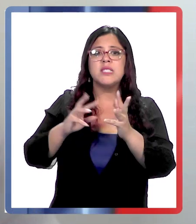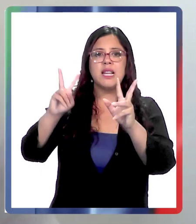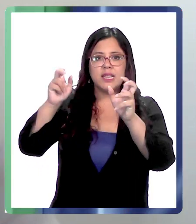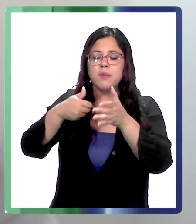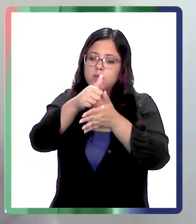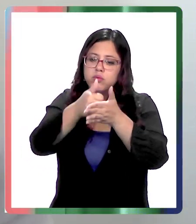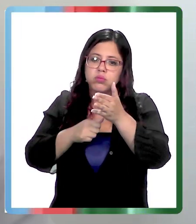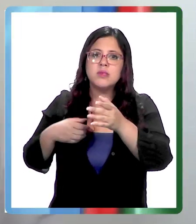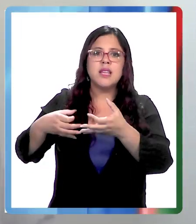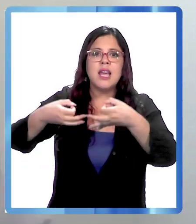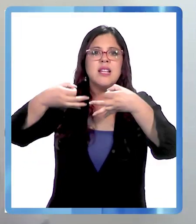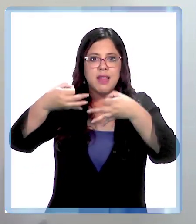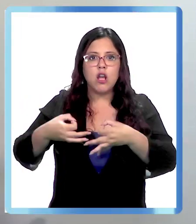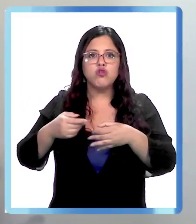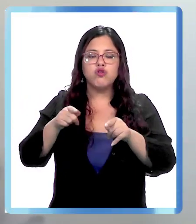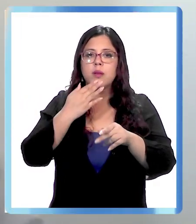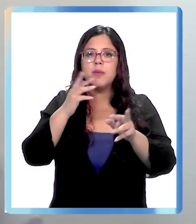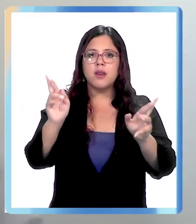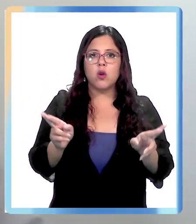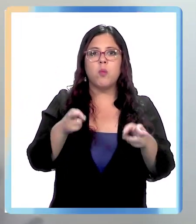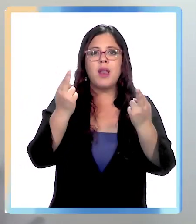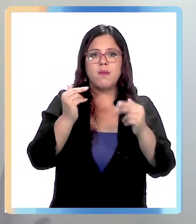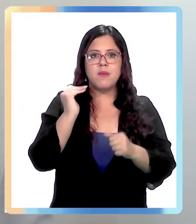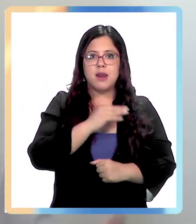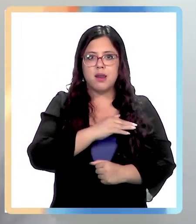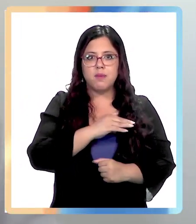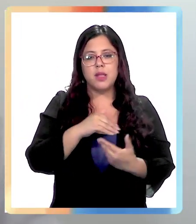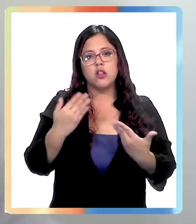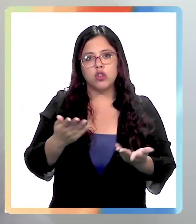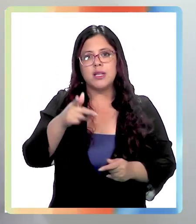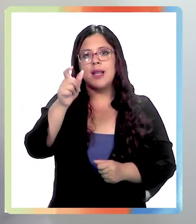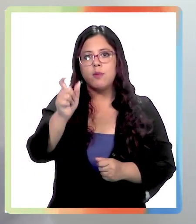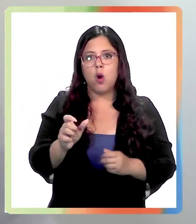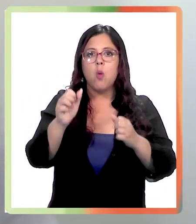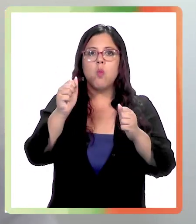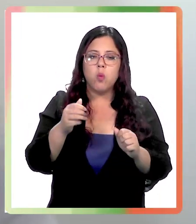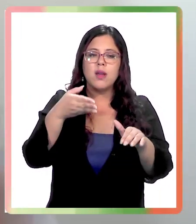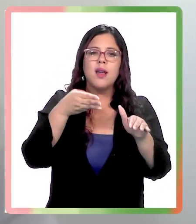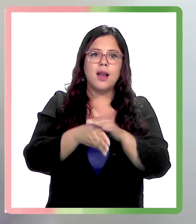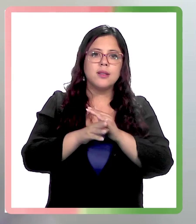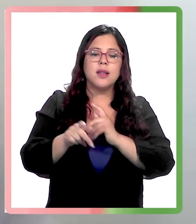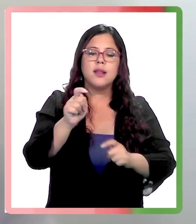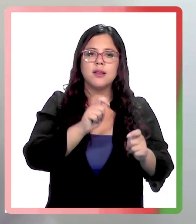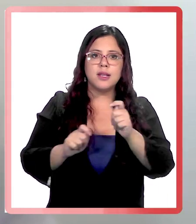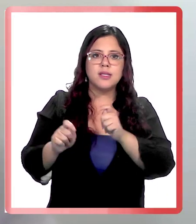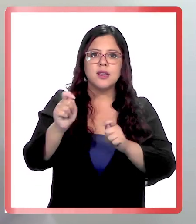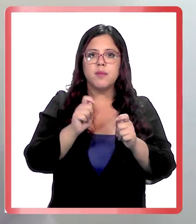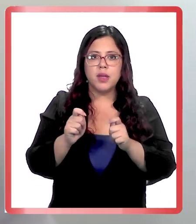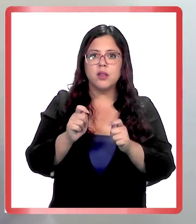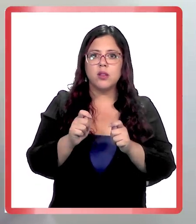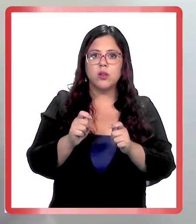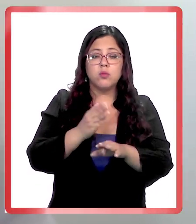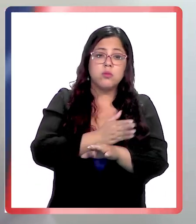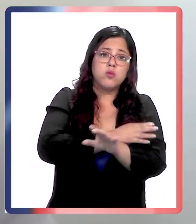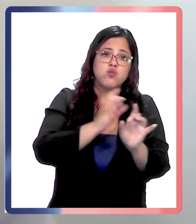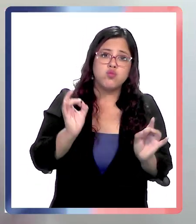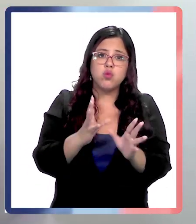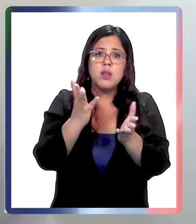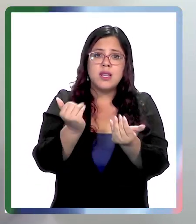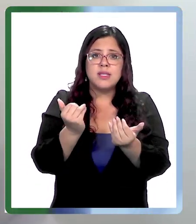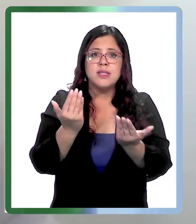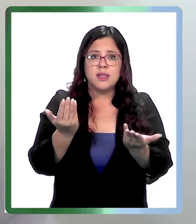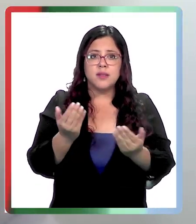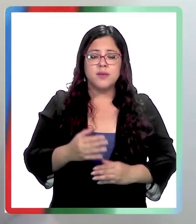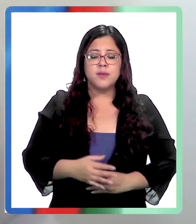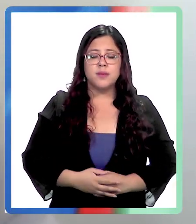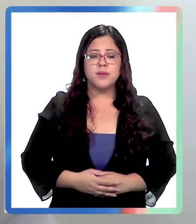cirugía tradicional y que tiene una recuperación mucho más rápida. Por lo tanto, el paciente puede acceder a un tratamiento adyuvante si es que lo necesita